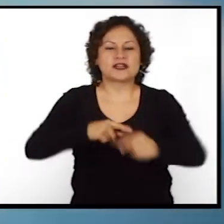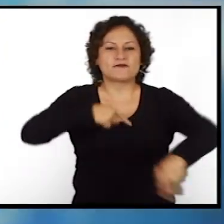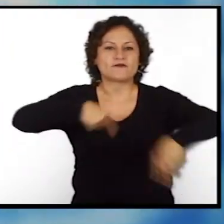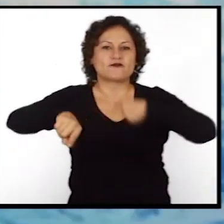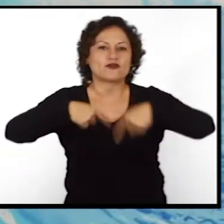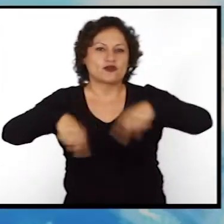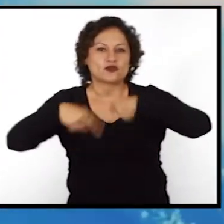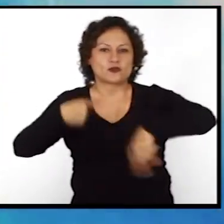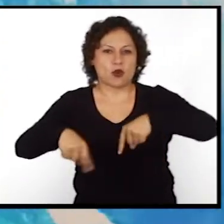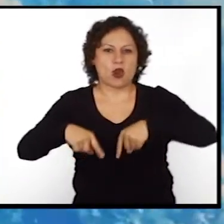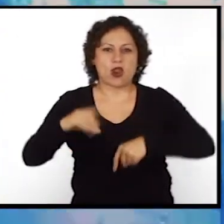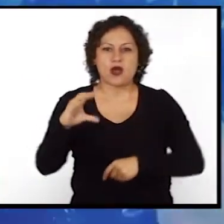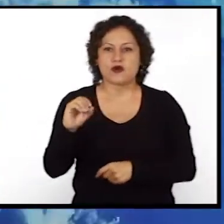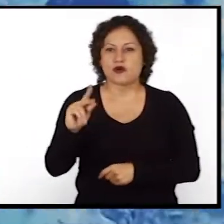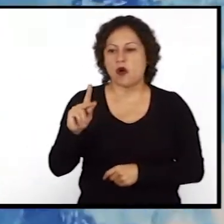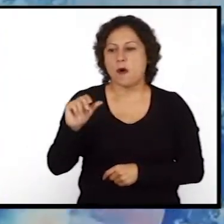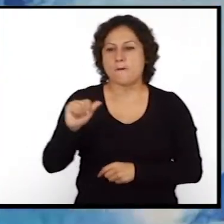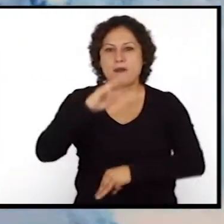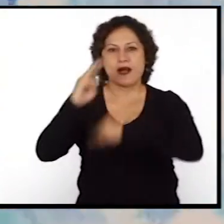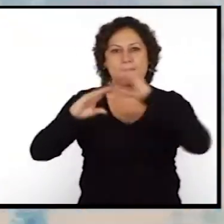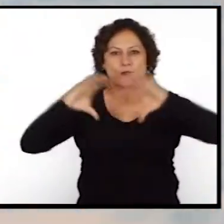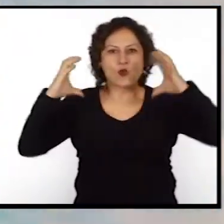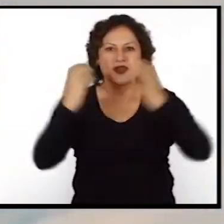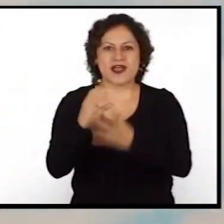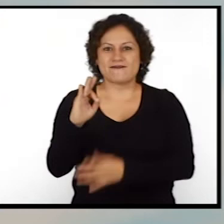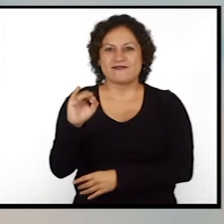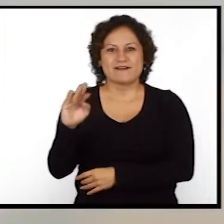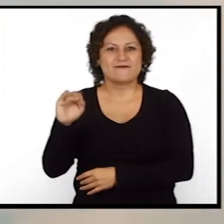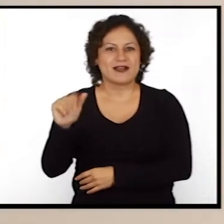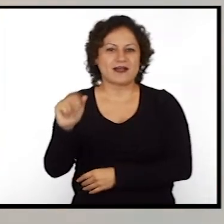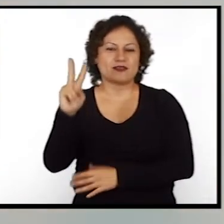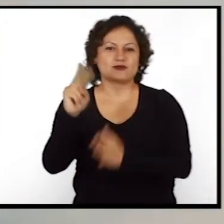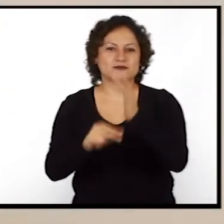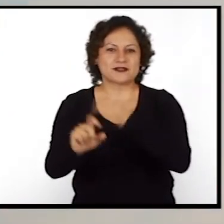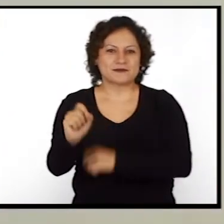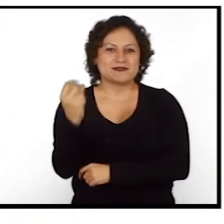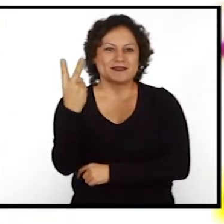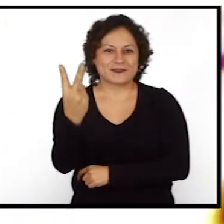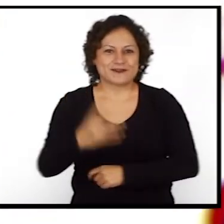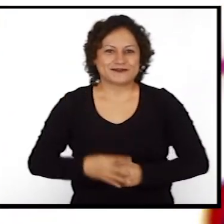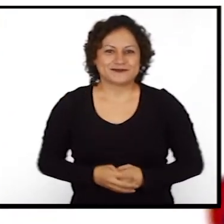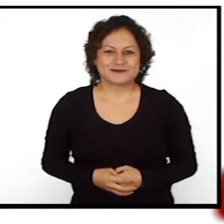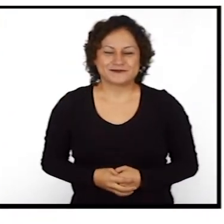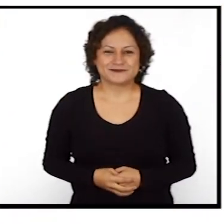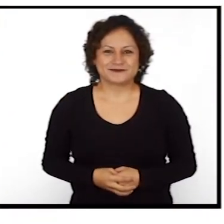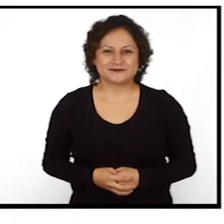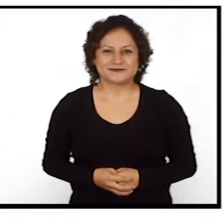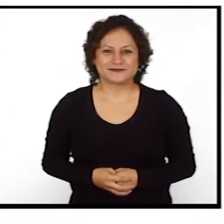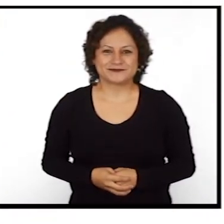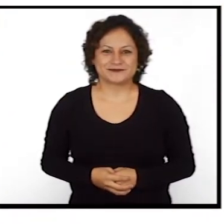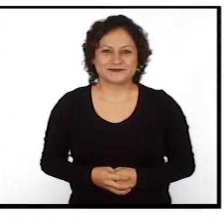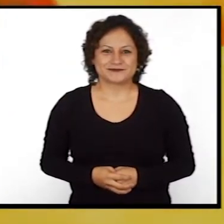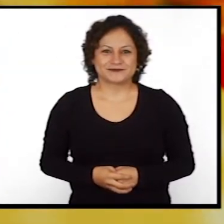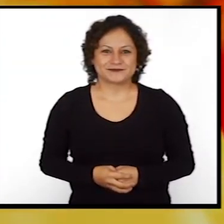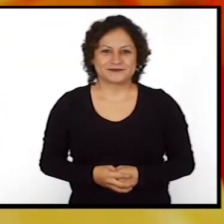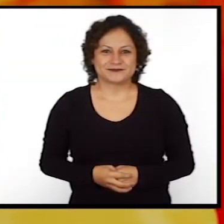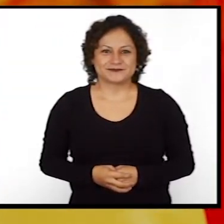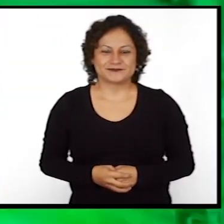de balompié más grande del mundo, la Copa Mundial de la FIFA 2022.